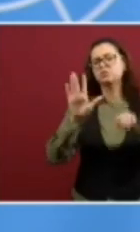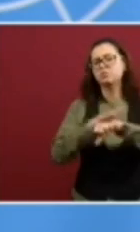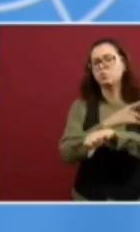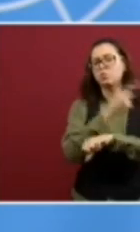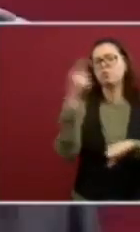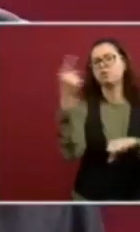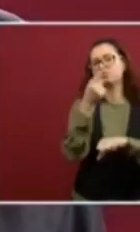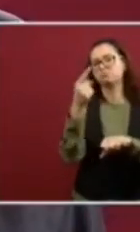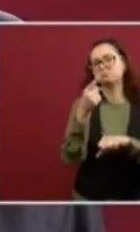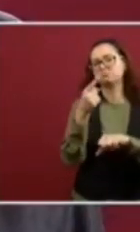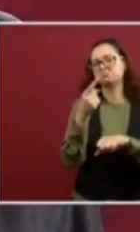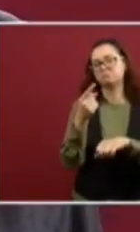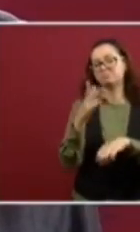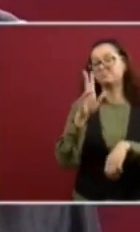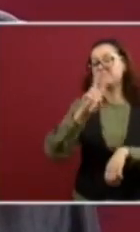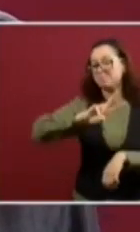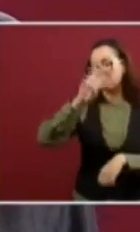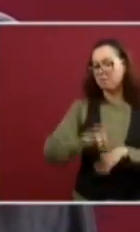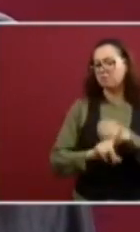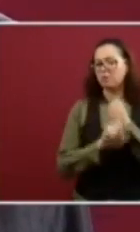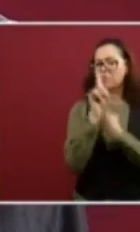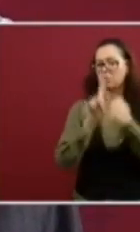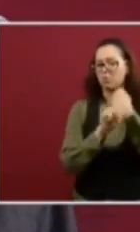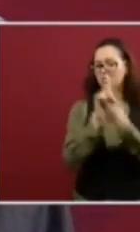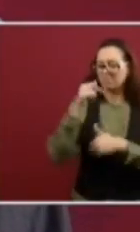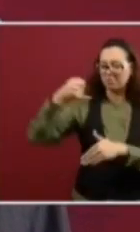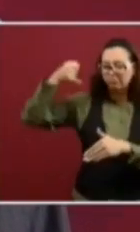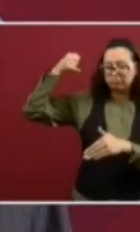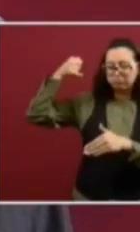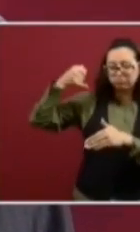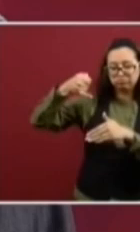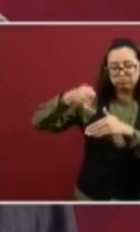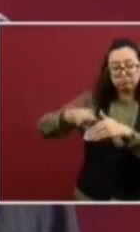d el problema